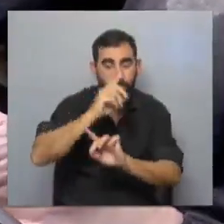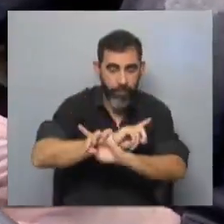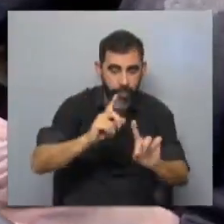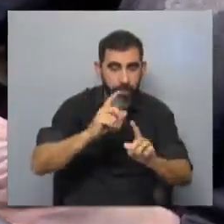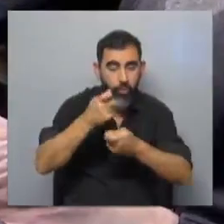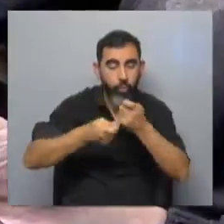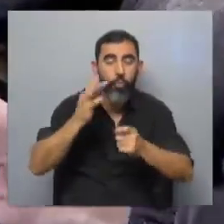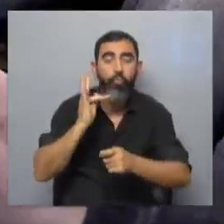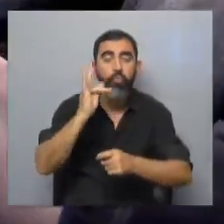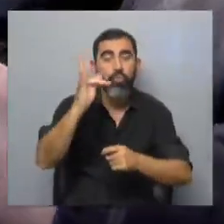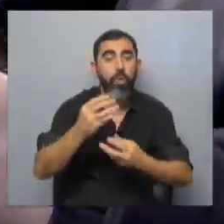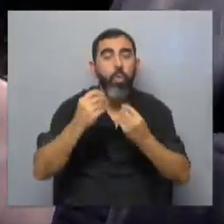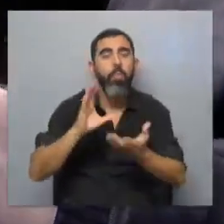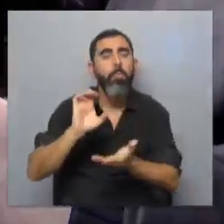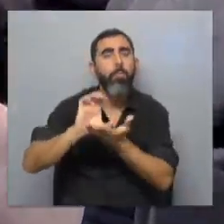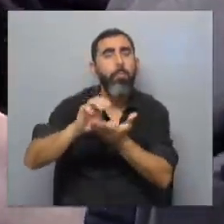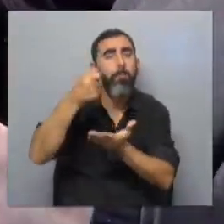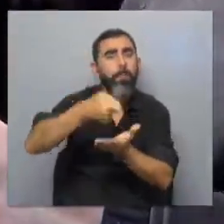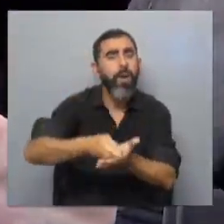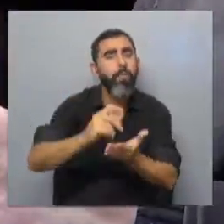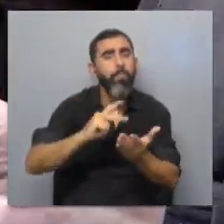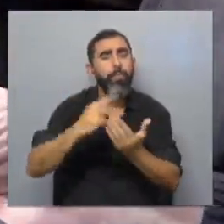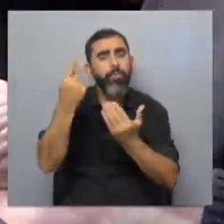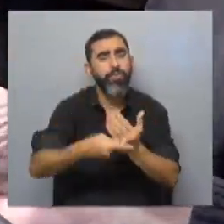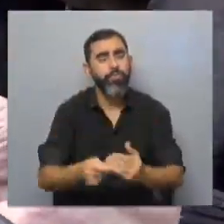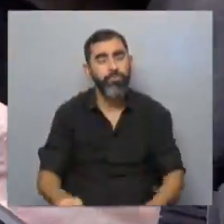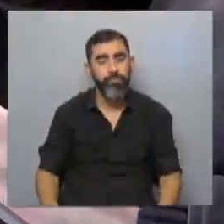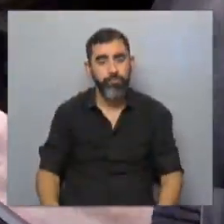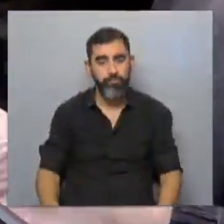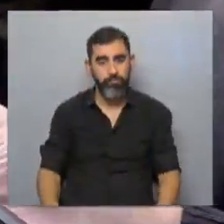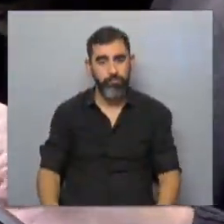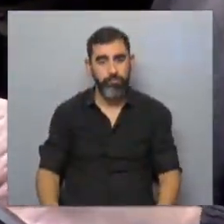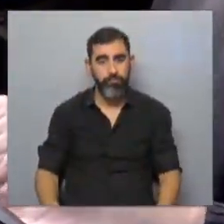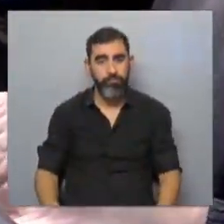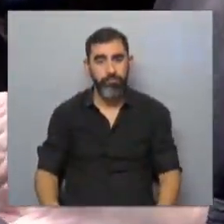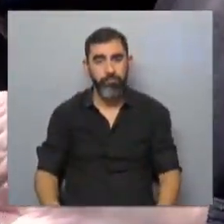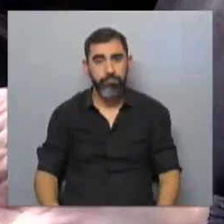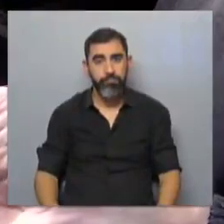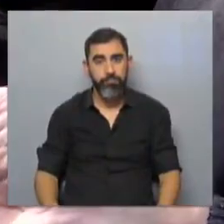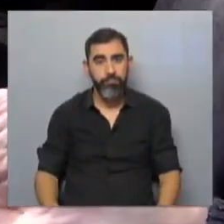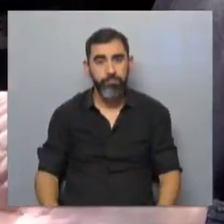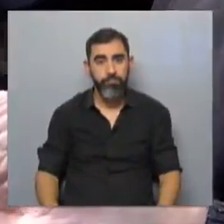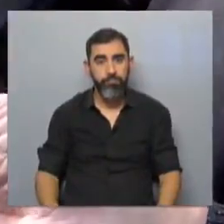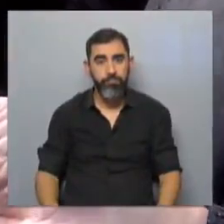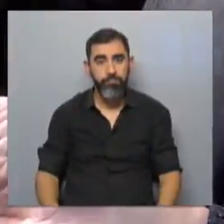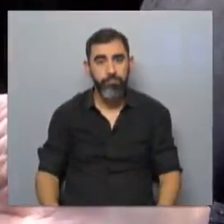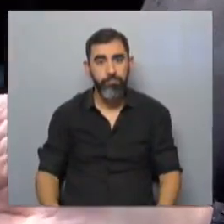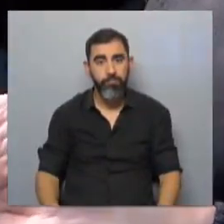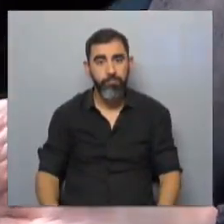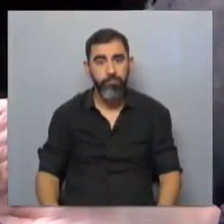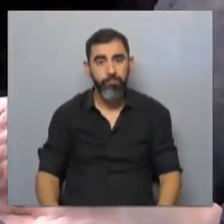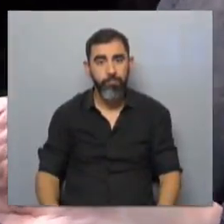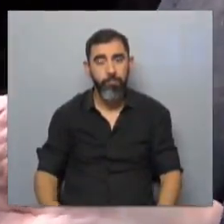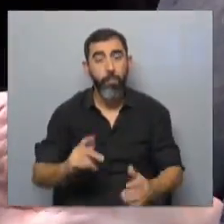hay que construir futuro. ¿Cómo se va a financiar este proyecto, intendenta? Es un proyecto que va a ser, está limitado